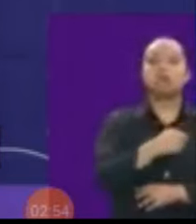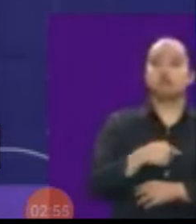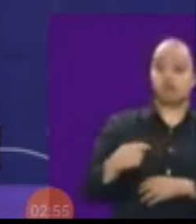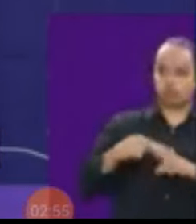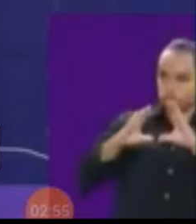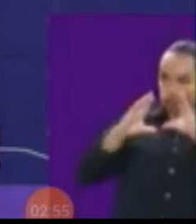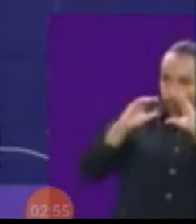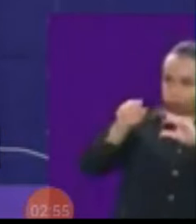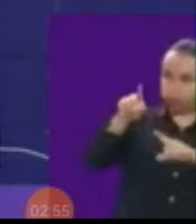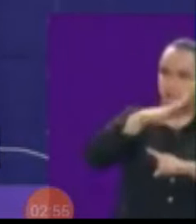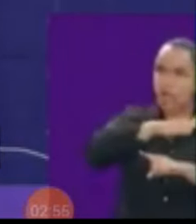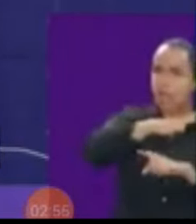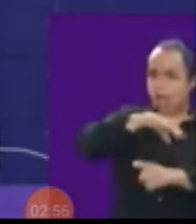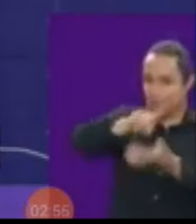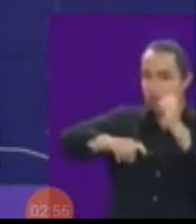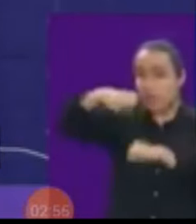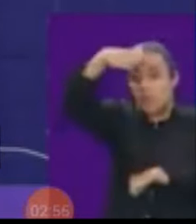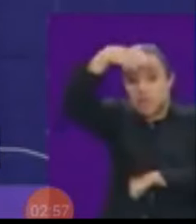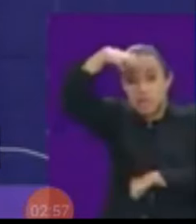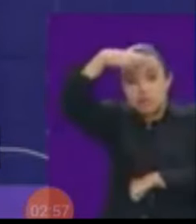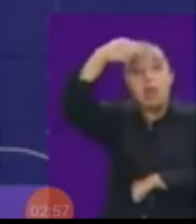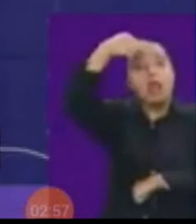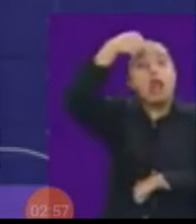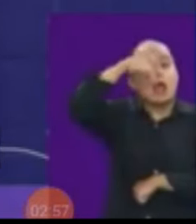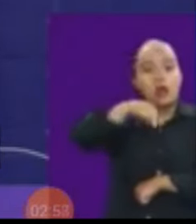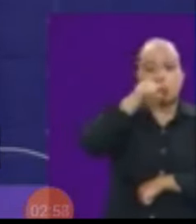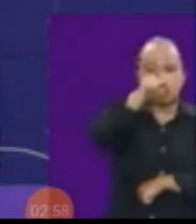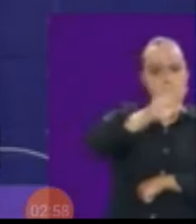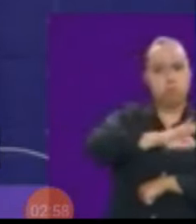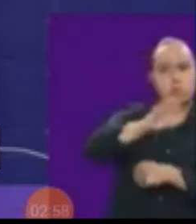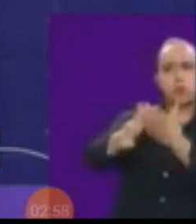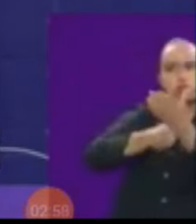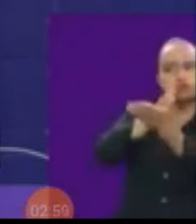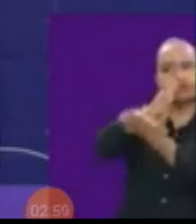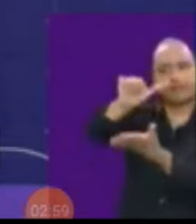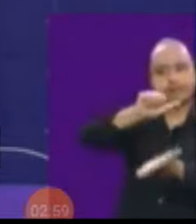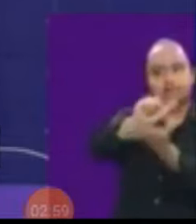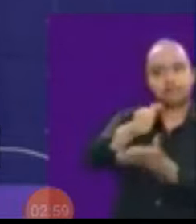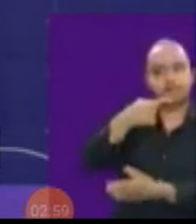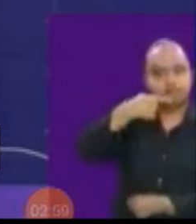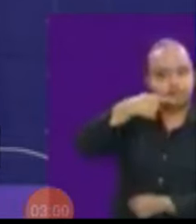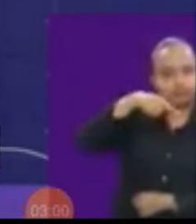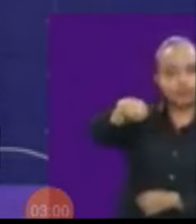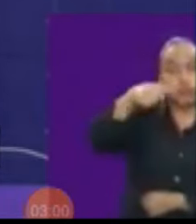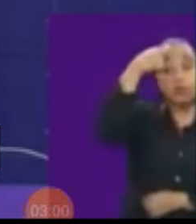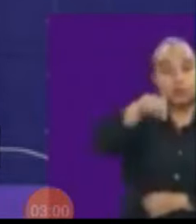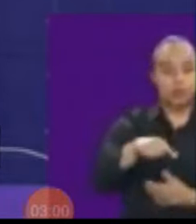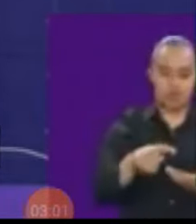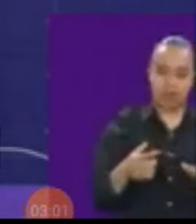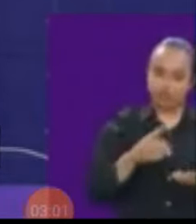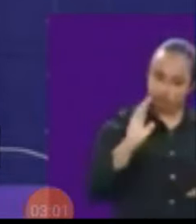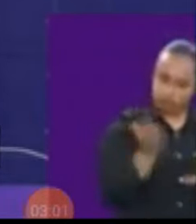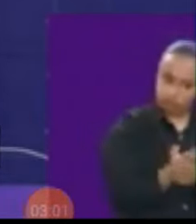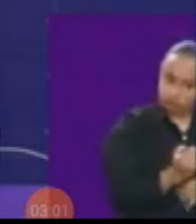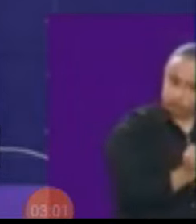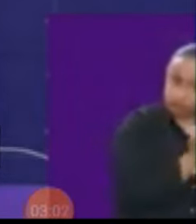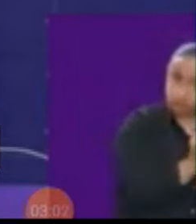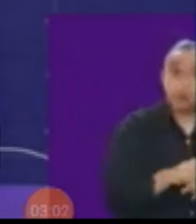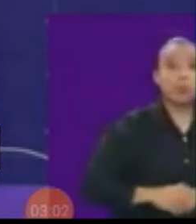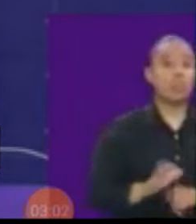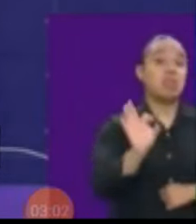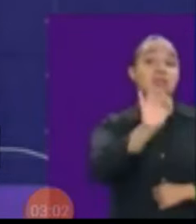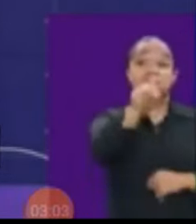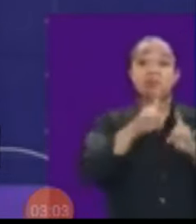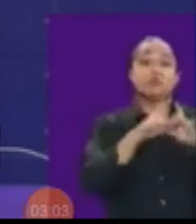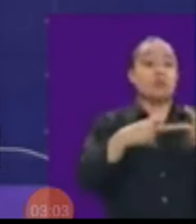ciudad necesita una forma diferente de gobernarse. Necesito un gobierno profesional. El gobierno